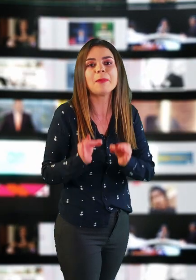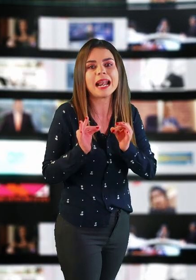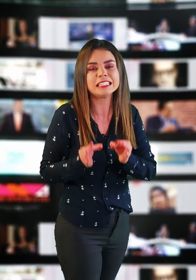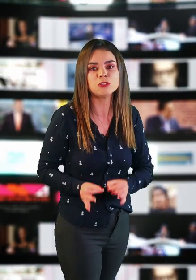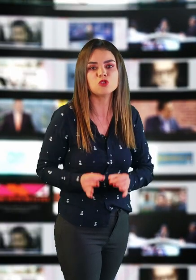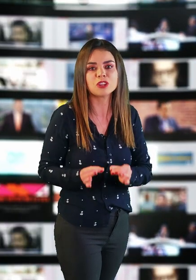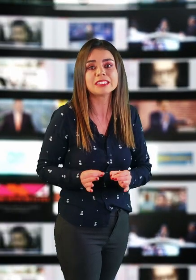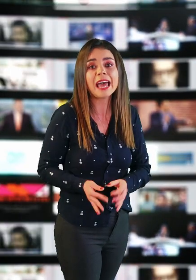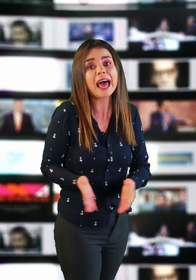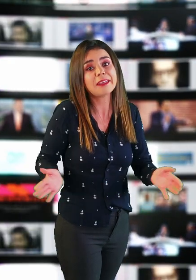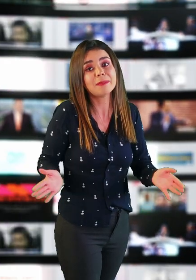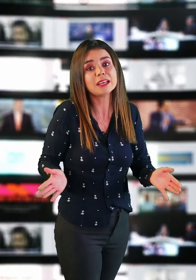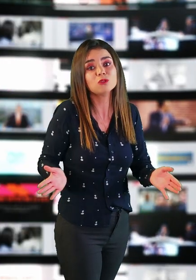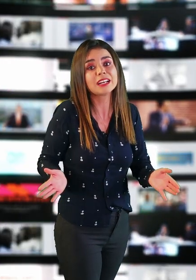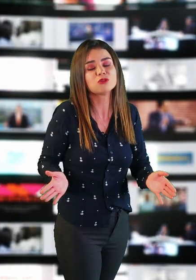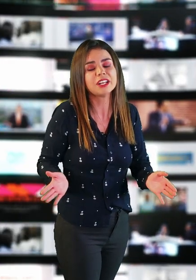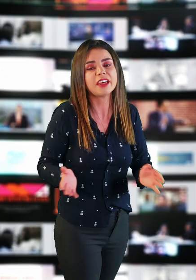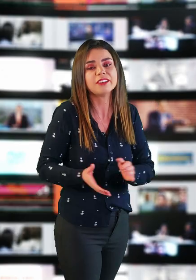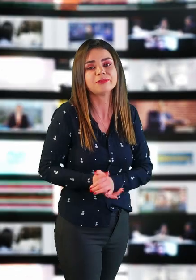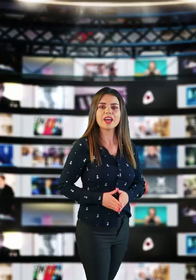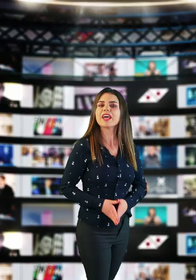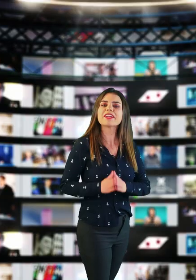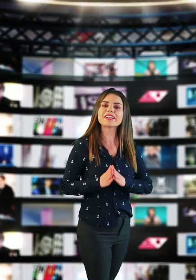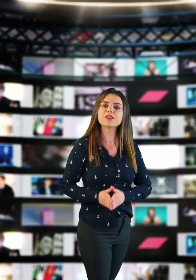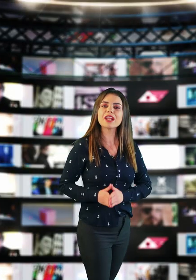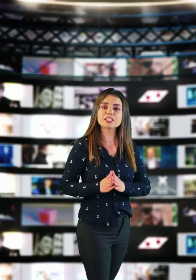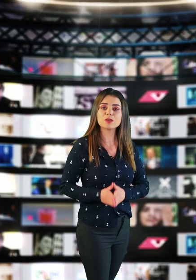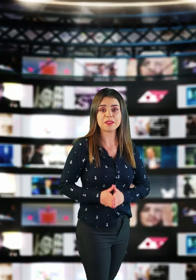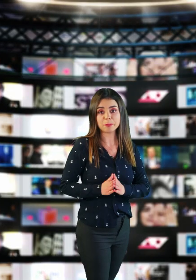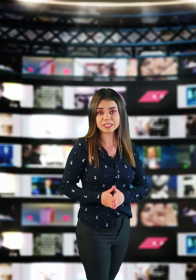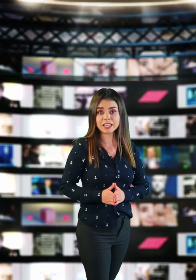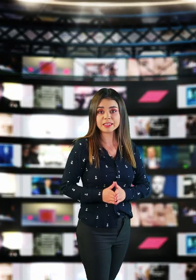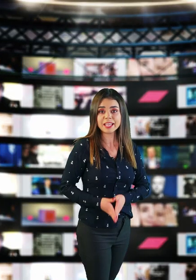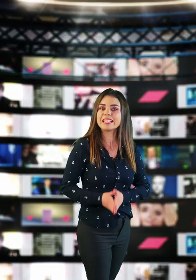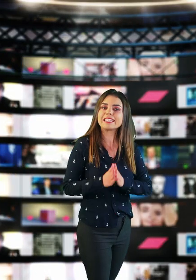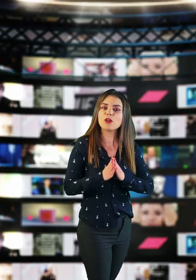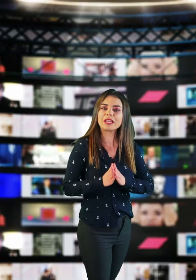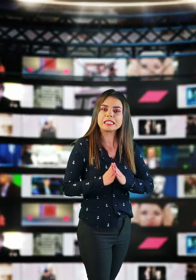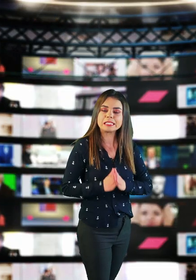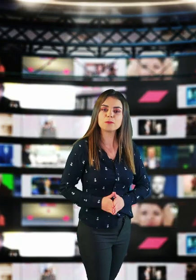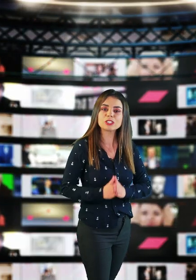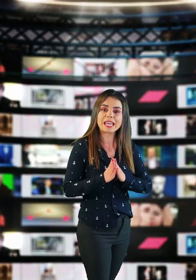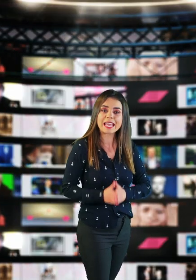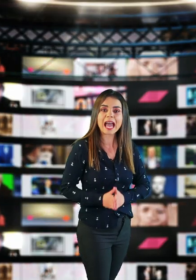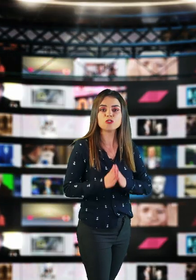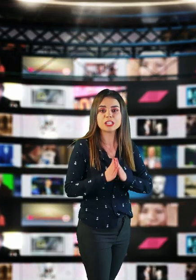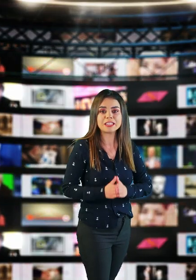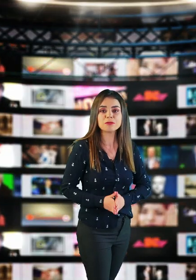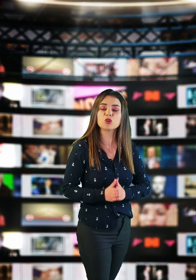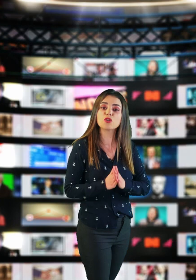fundamentales para las instituciones, además de acusar de austeridad. Regresando a la respuesta del presidente, señaló que necesitamos que